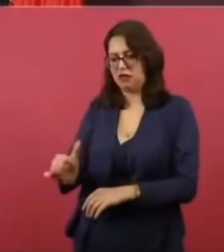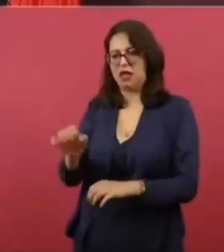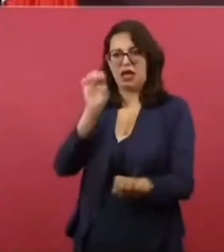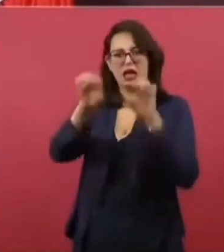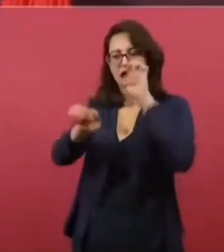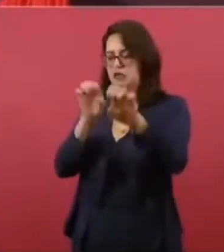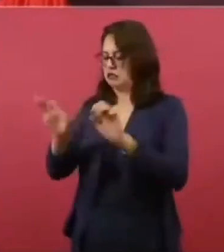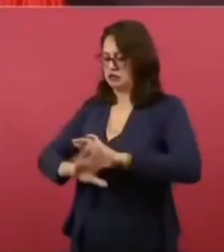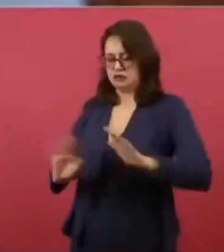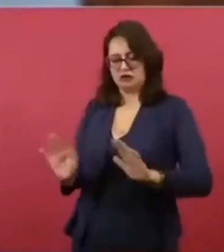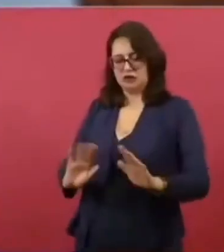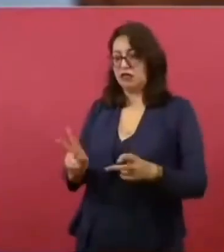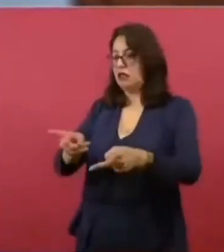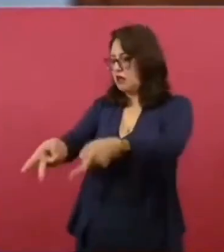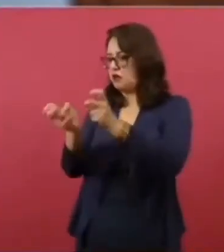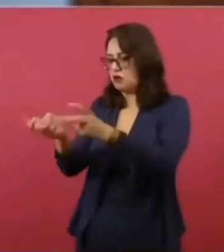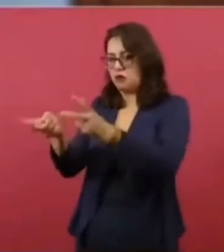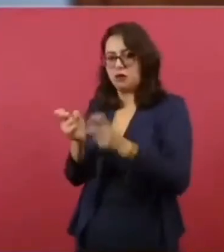los demás.